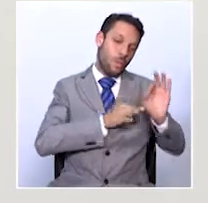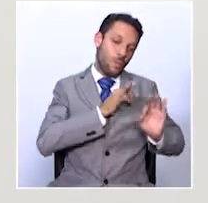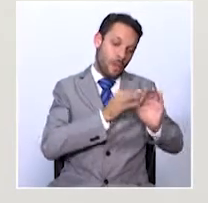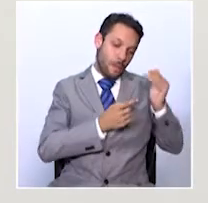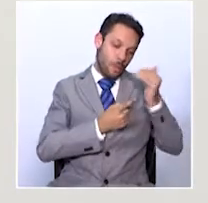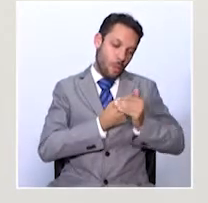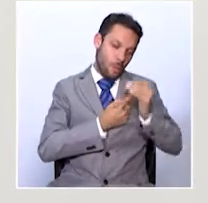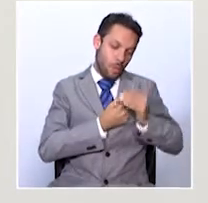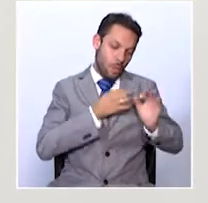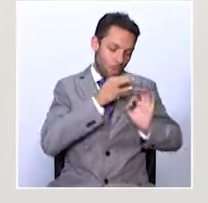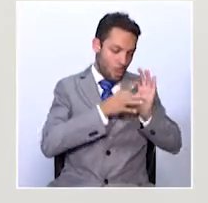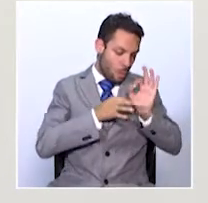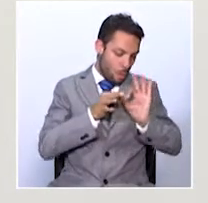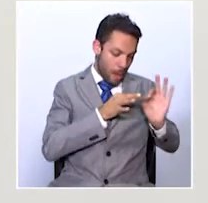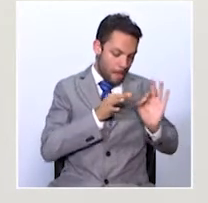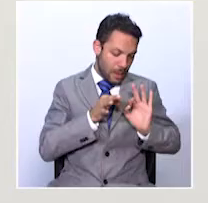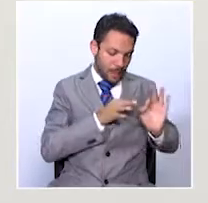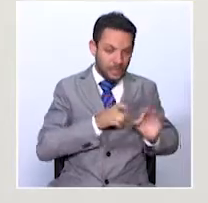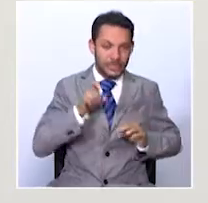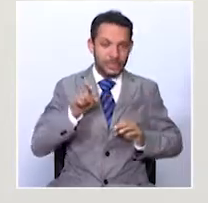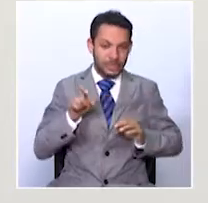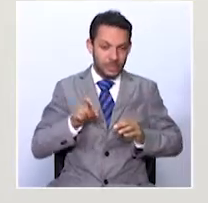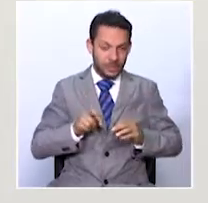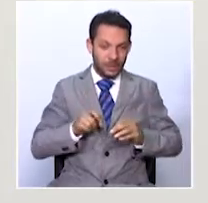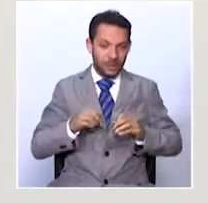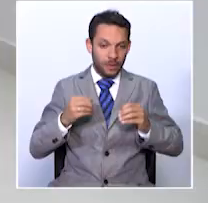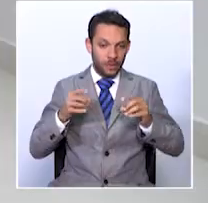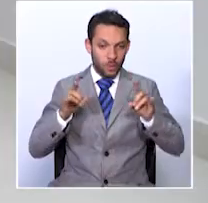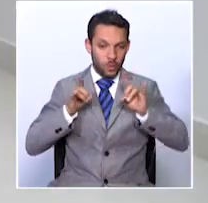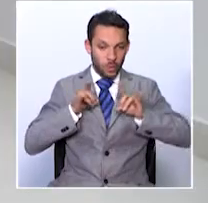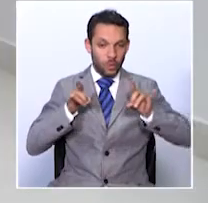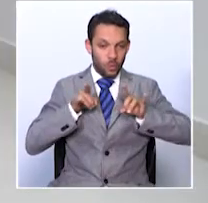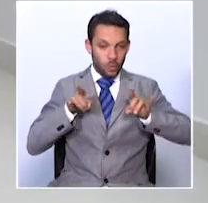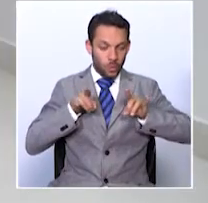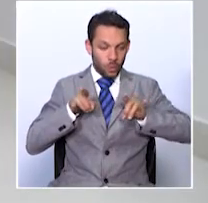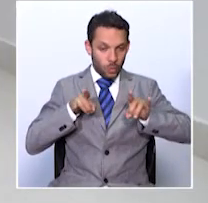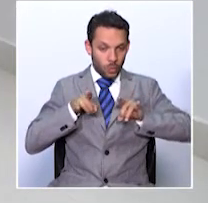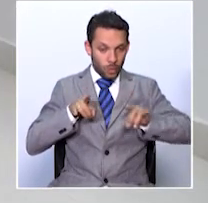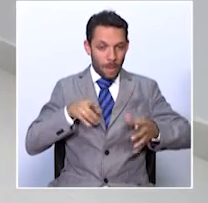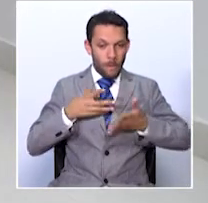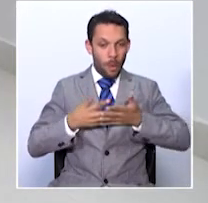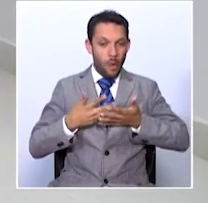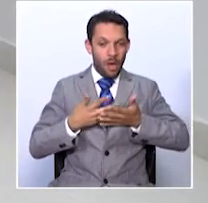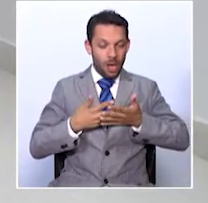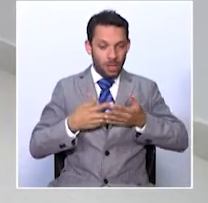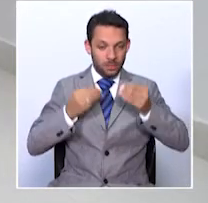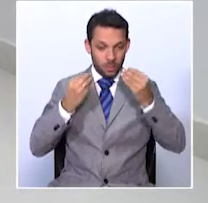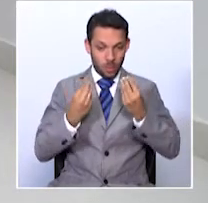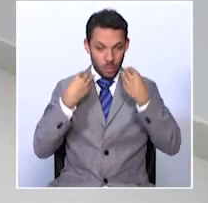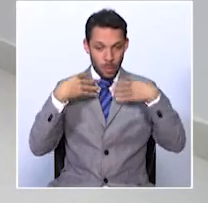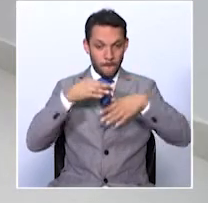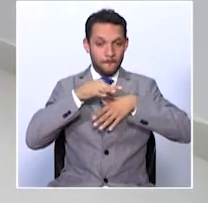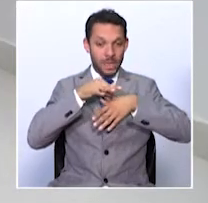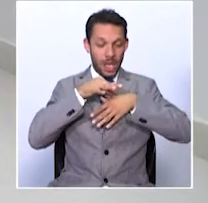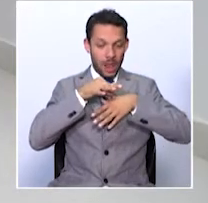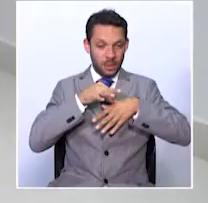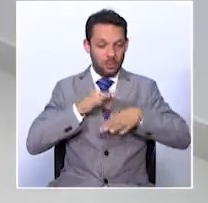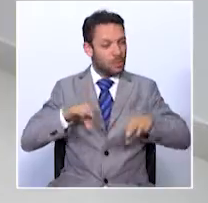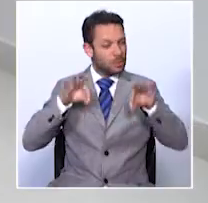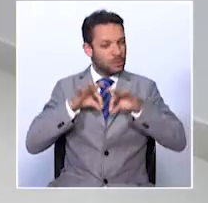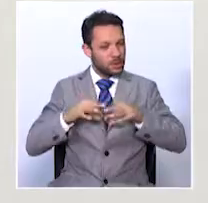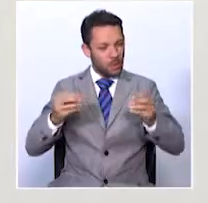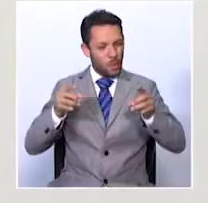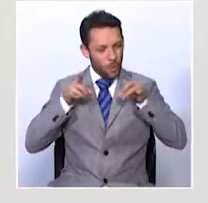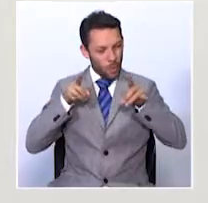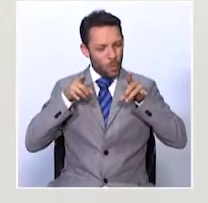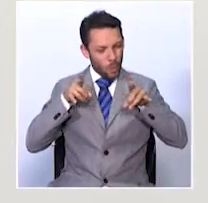Y es que una hidratación, nosotros tenemos la obligación de mantenernos bien hidratados, el ser humano. También entonces